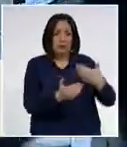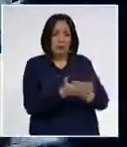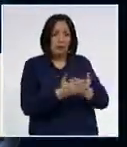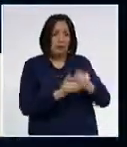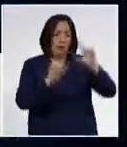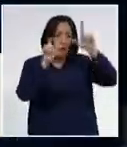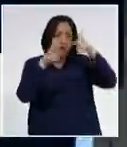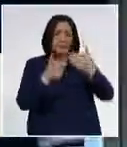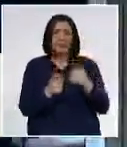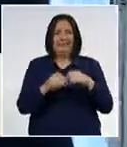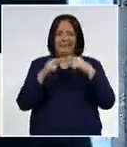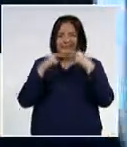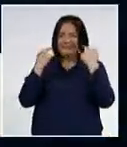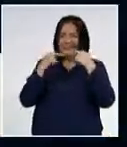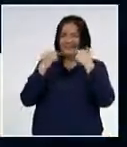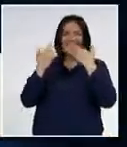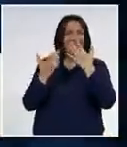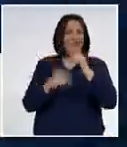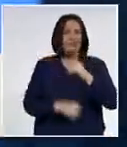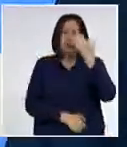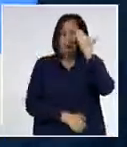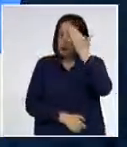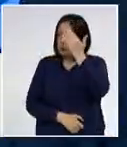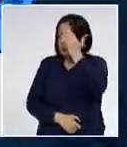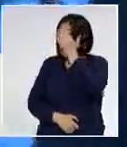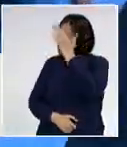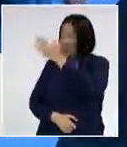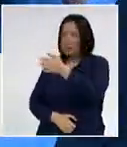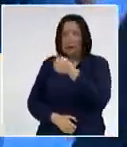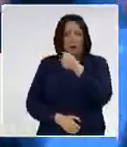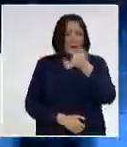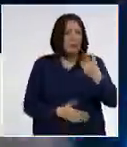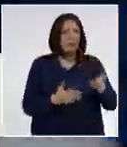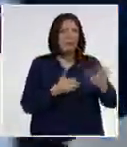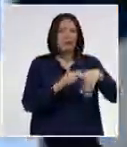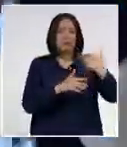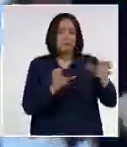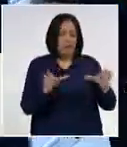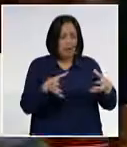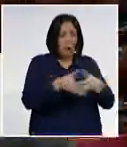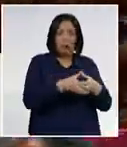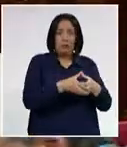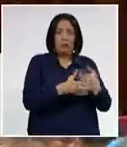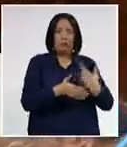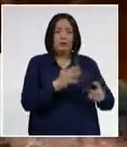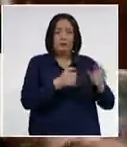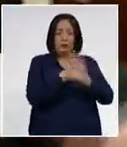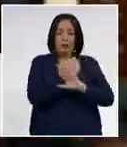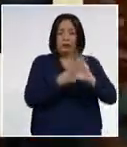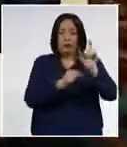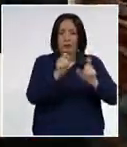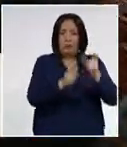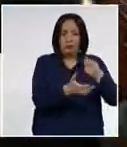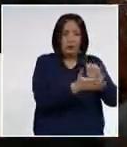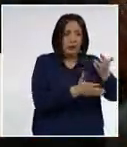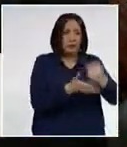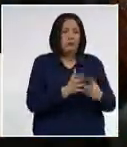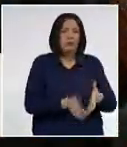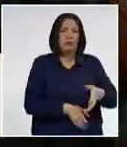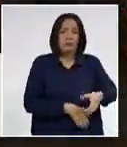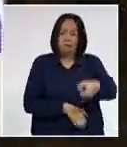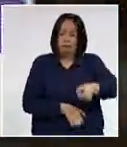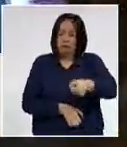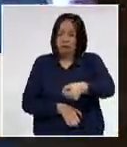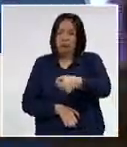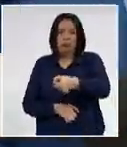más sonriente de lo normal. Saludó a la prensa y luego fue llamado a la Comisión de Defensa del Consumidor, donde estrechó la mano a los parlamentarios uno por